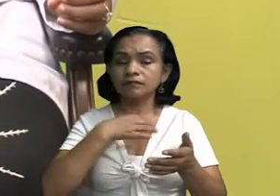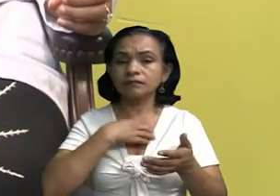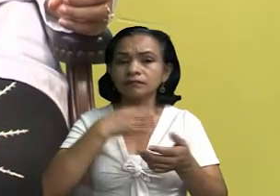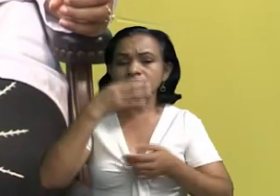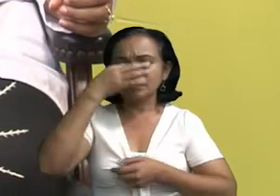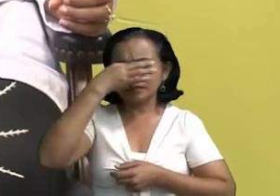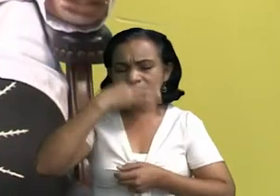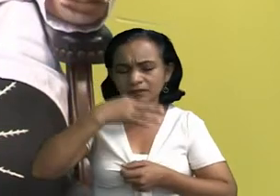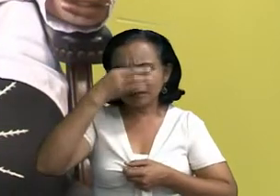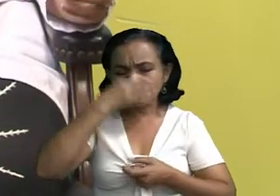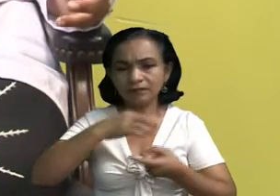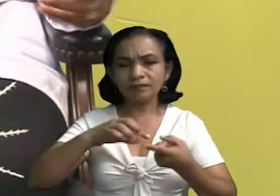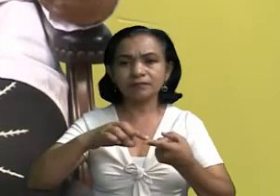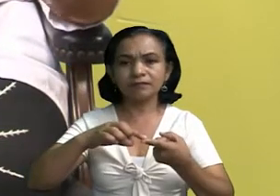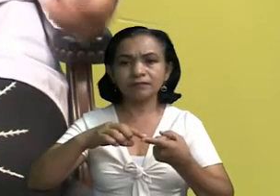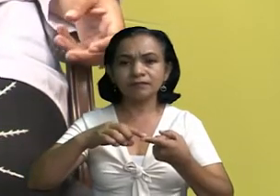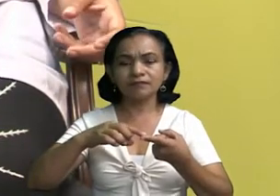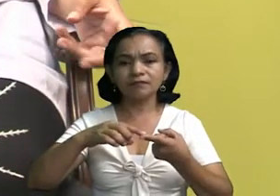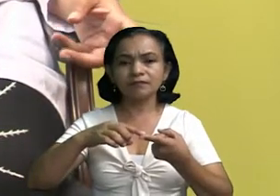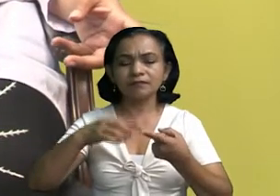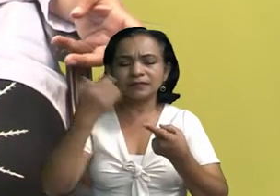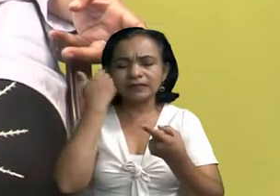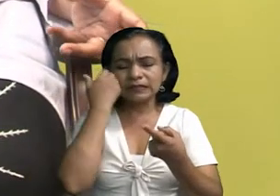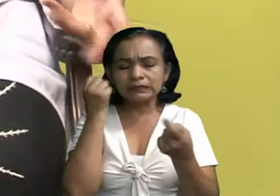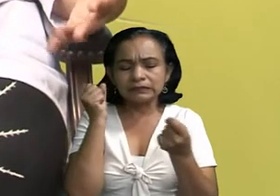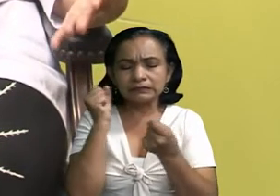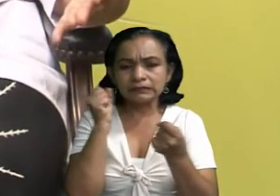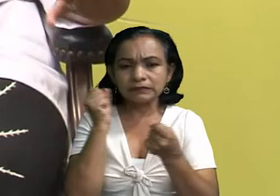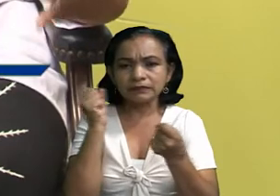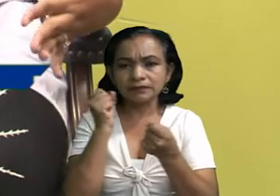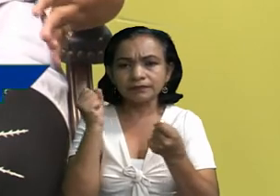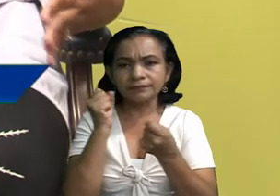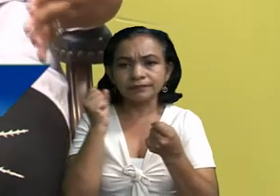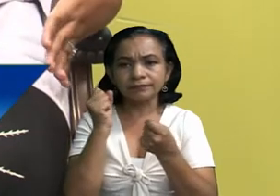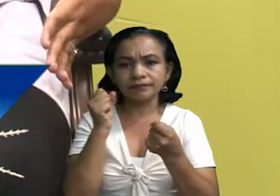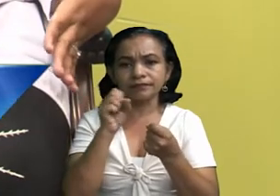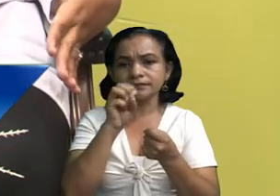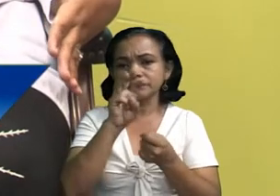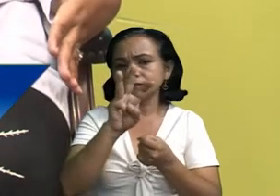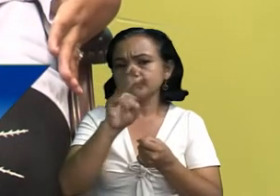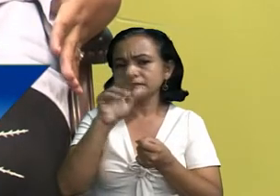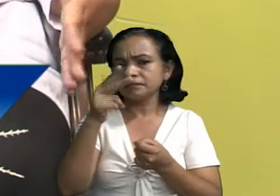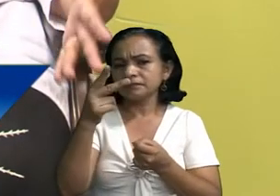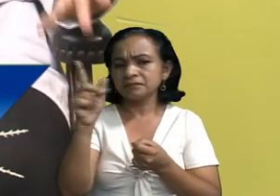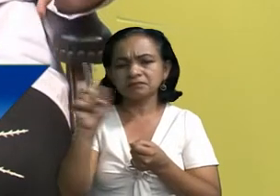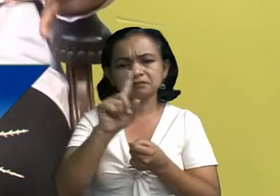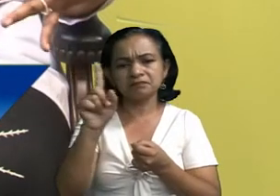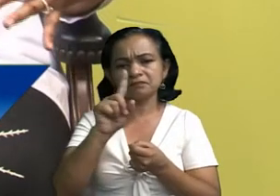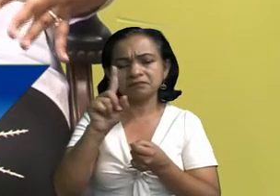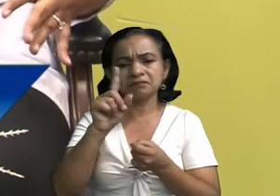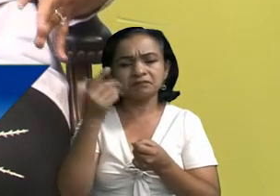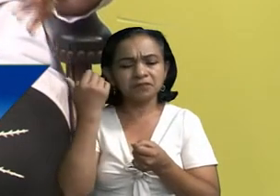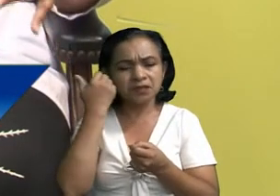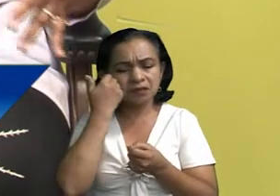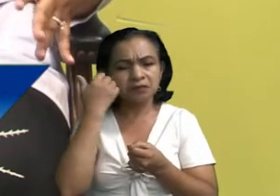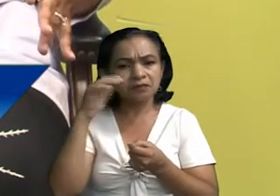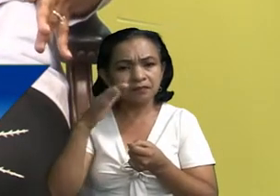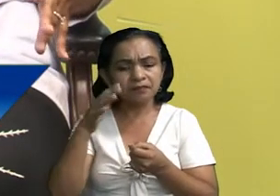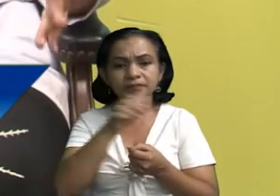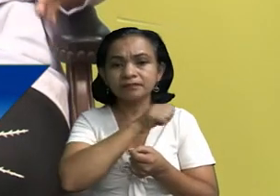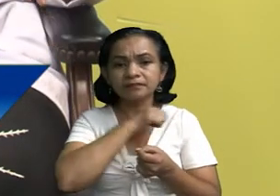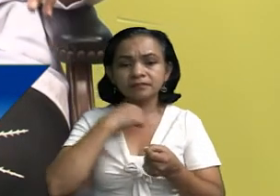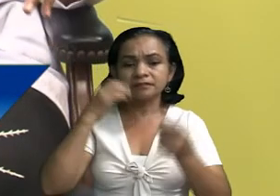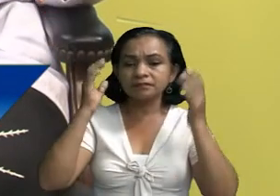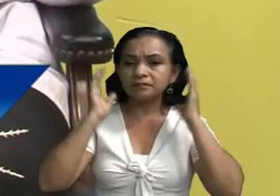gripe, y aparece fiebre, pero esta fiebre no supera los 38 grados. Y cuando nosotros hacemos el examen